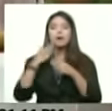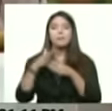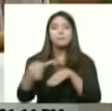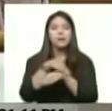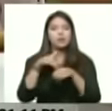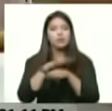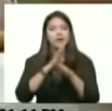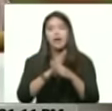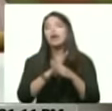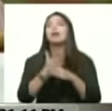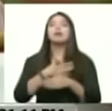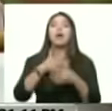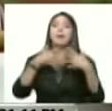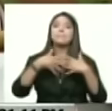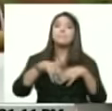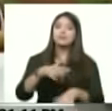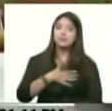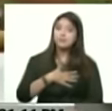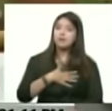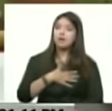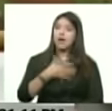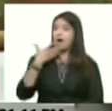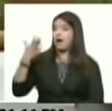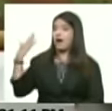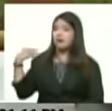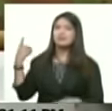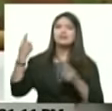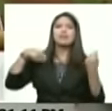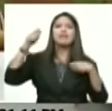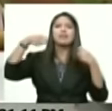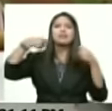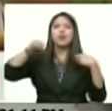la empresa que yo represento hace mucho tiempo está exportando.